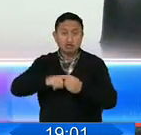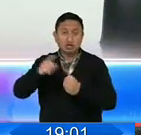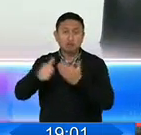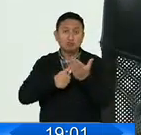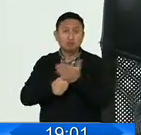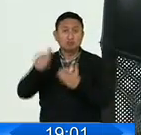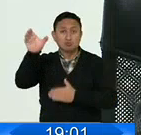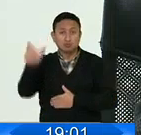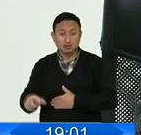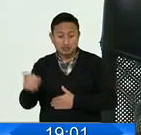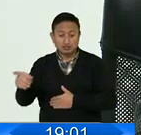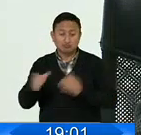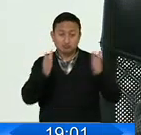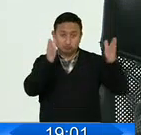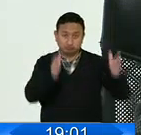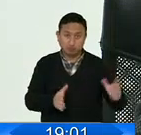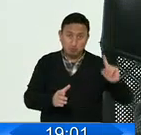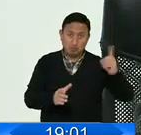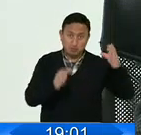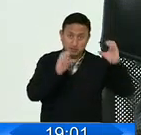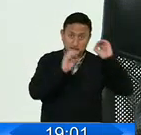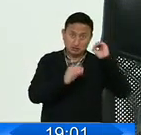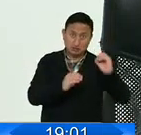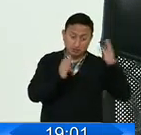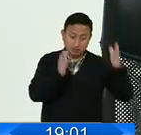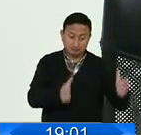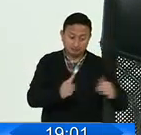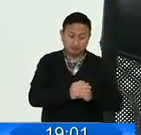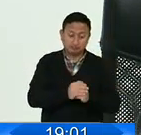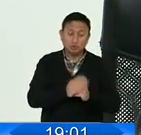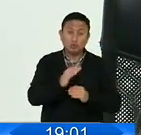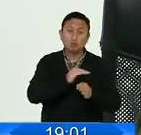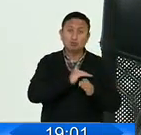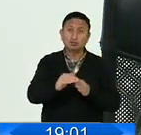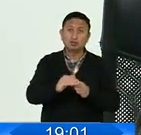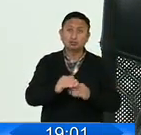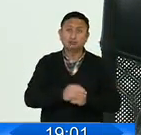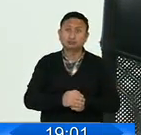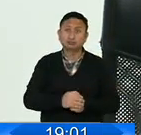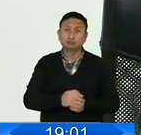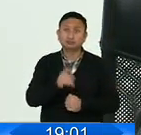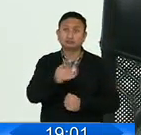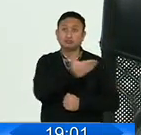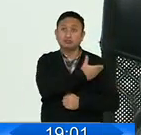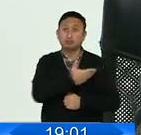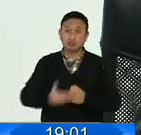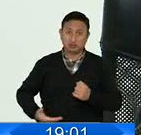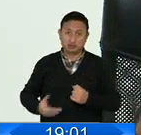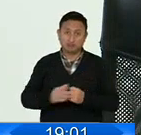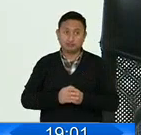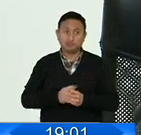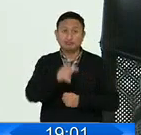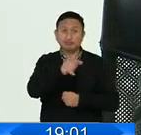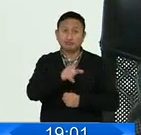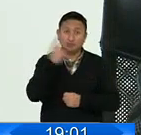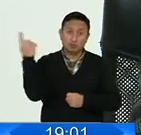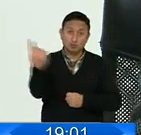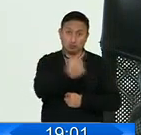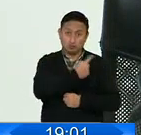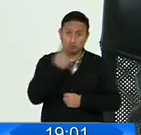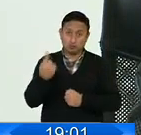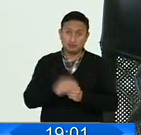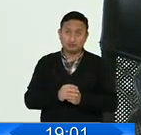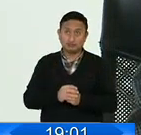es que en la fase cero hubo una invitación al presidente de la República, a la gente de su entorno, a